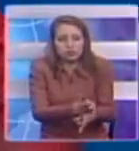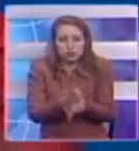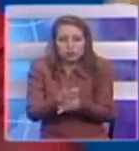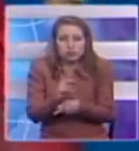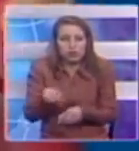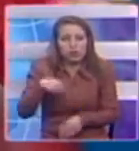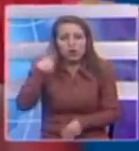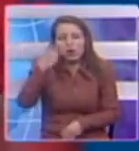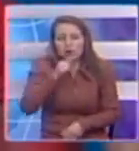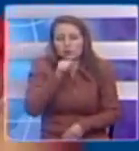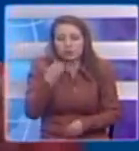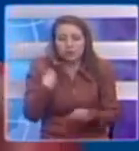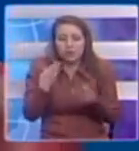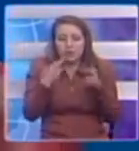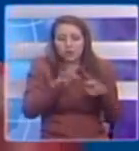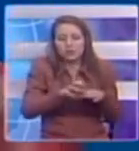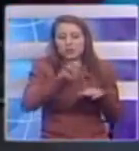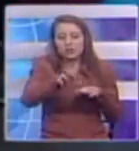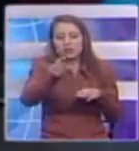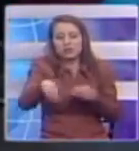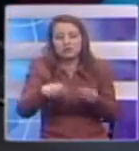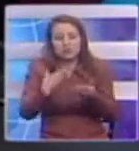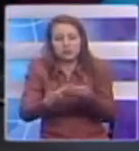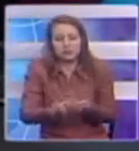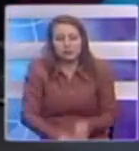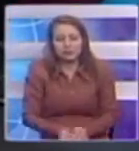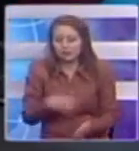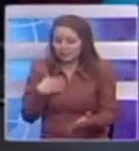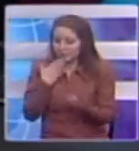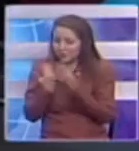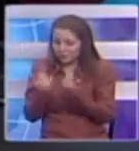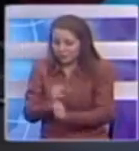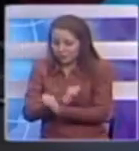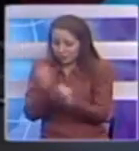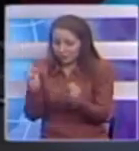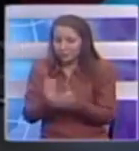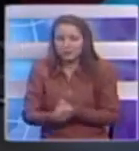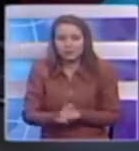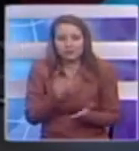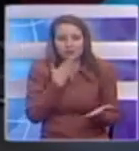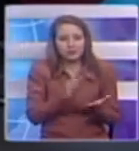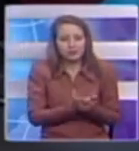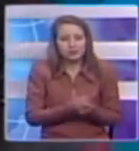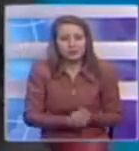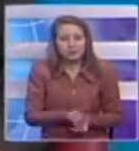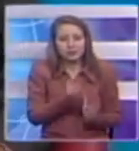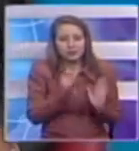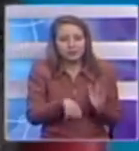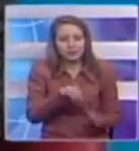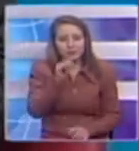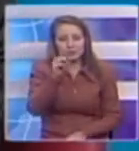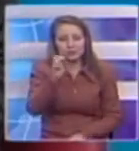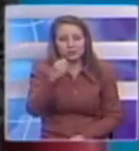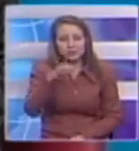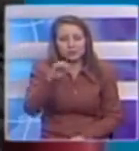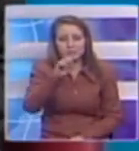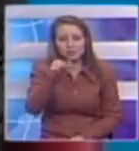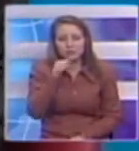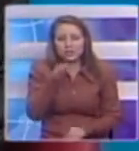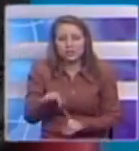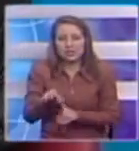para otros que están río abajo. Abogada, quiero agradecerle por haber estado con nosotros esta mañana. Buen día. Gracias. Gracias a la abogada Inés Manzano,